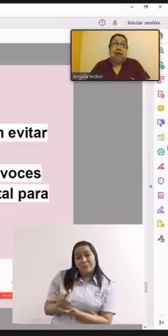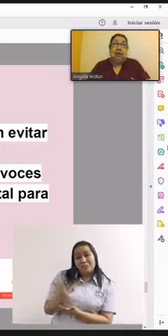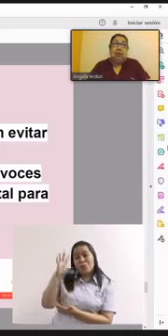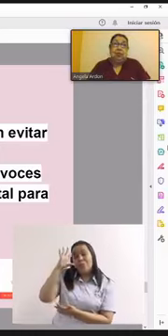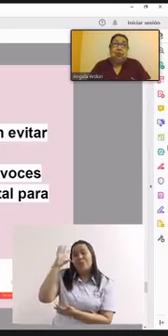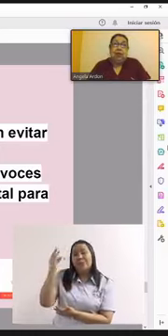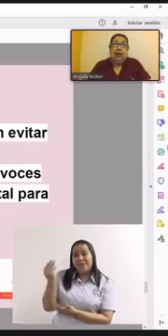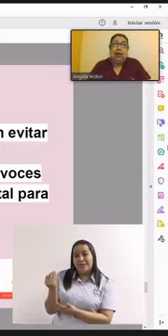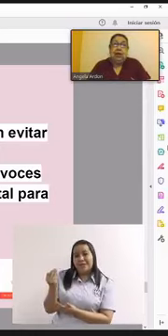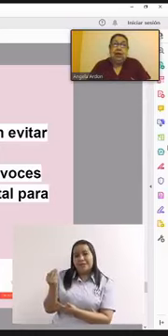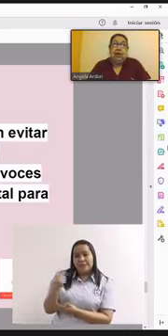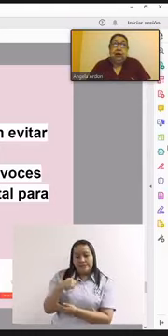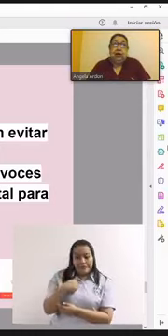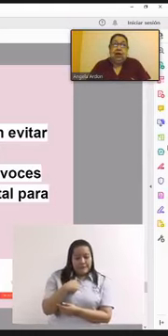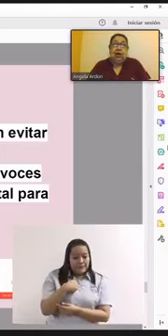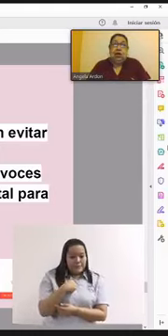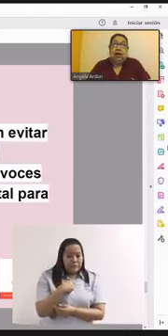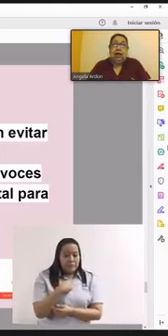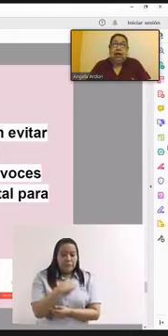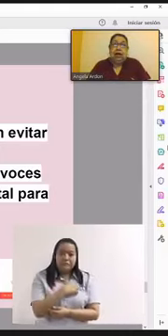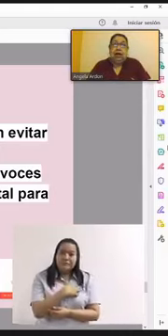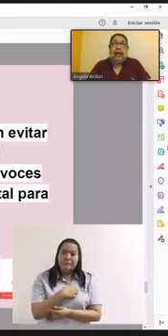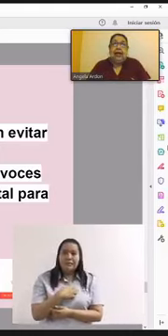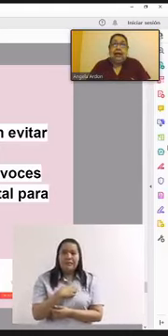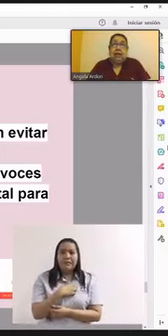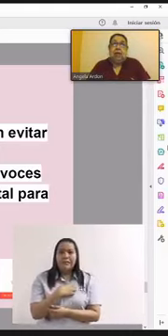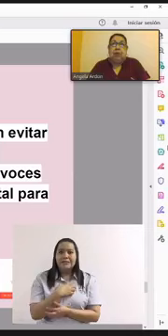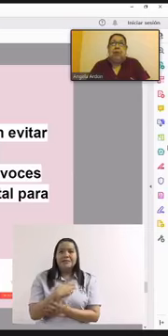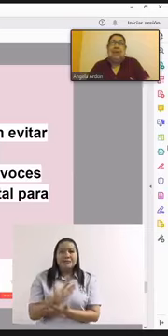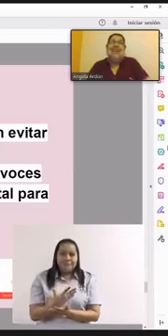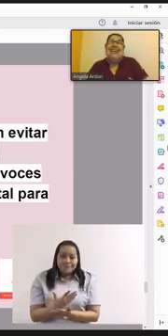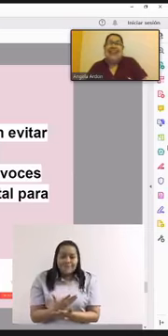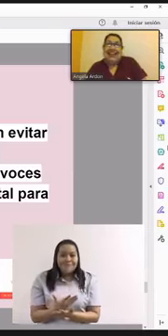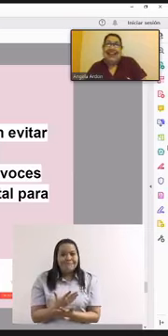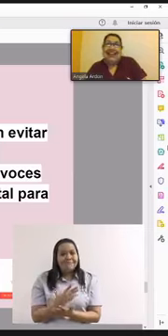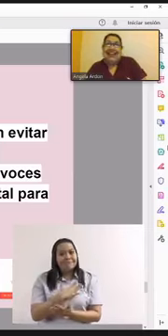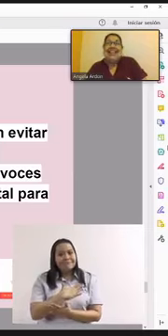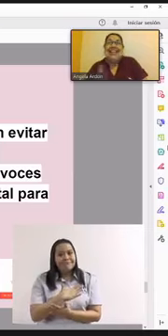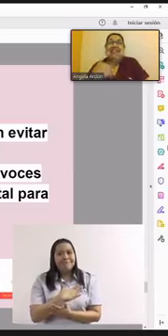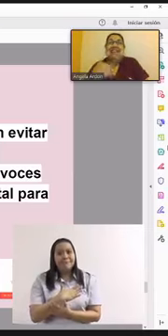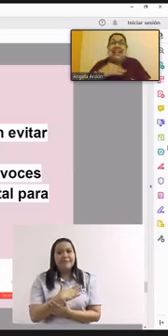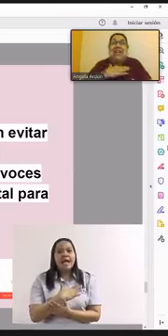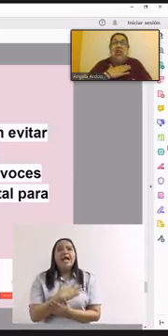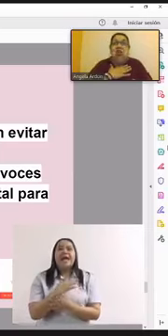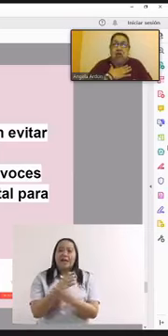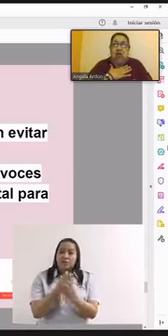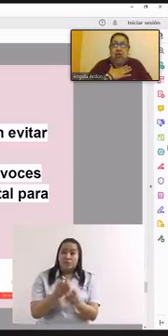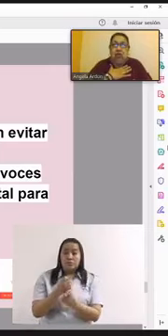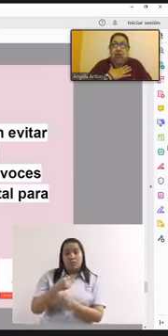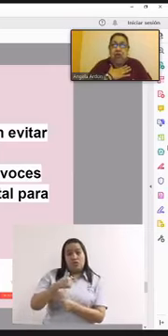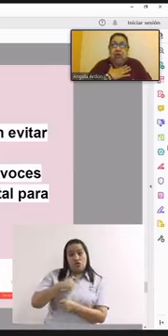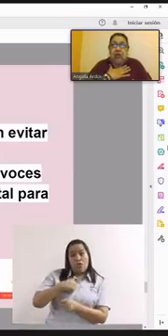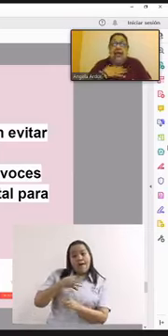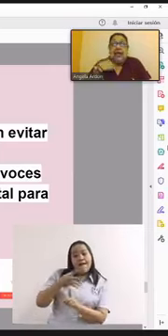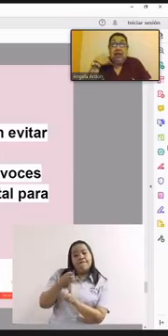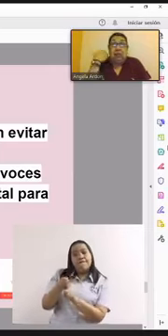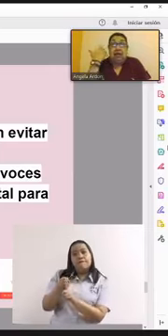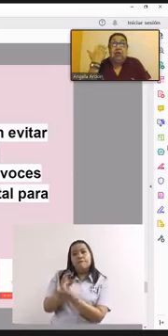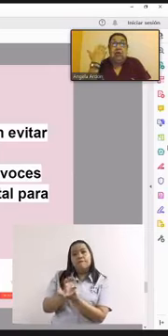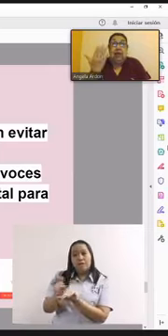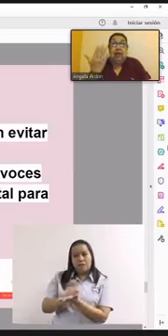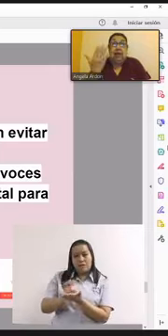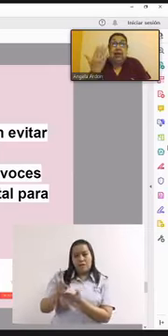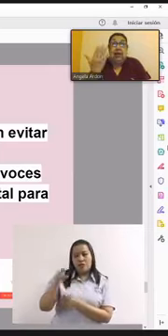Sinceramente, me puse, digo yo, y ahora que tenemos la posibilidad de evitar nosotros de tener